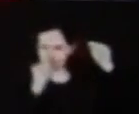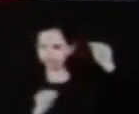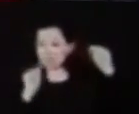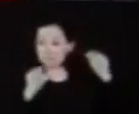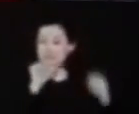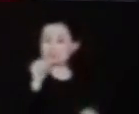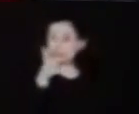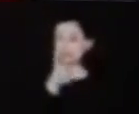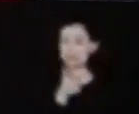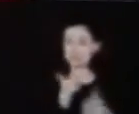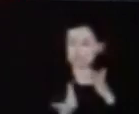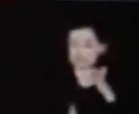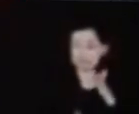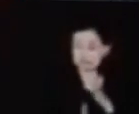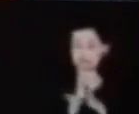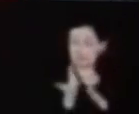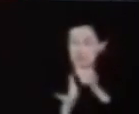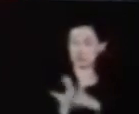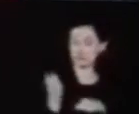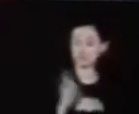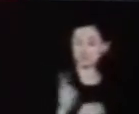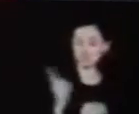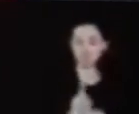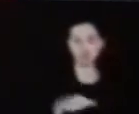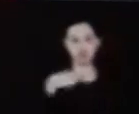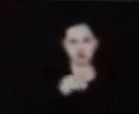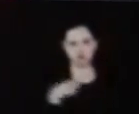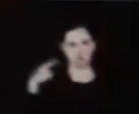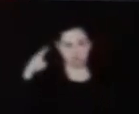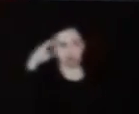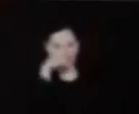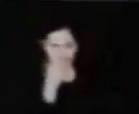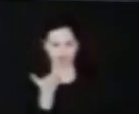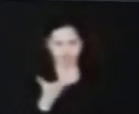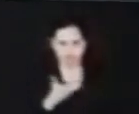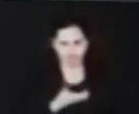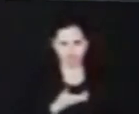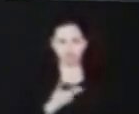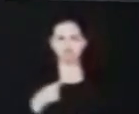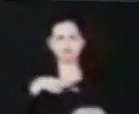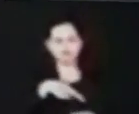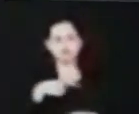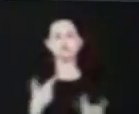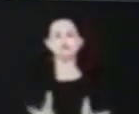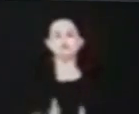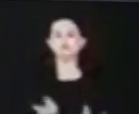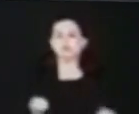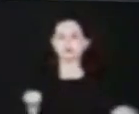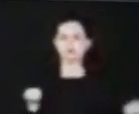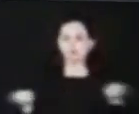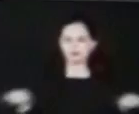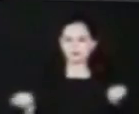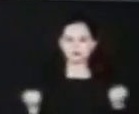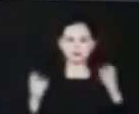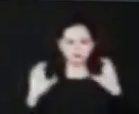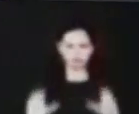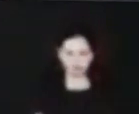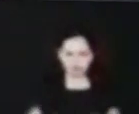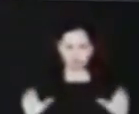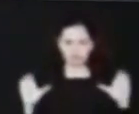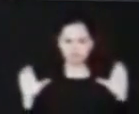la mañana, voy a presidir en Palacio Nacional la reunión del Gabinete de Seguridad, en la